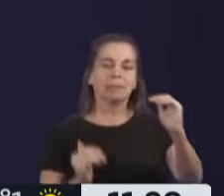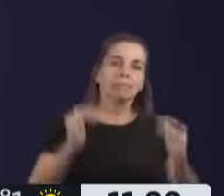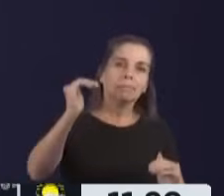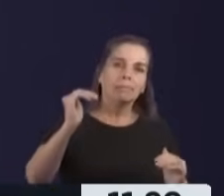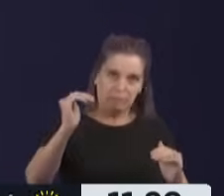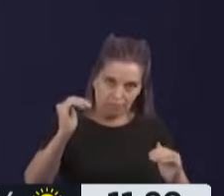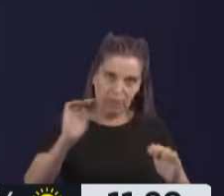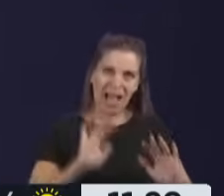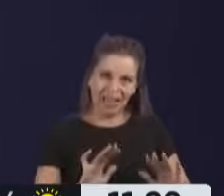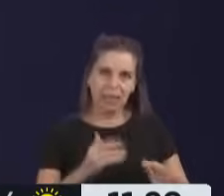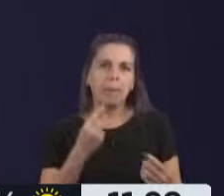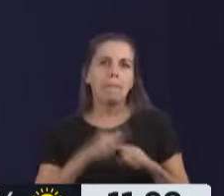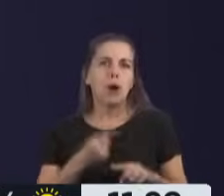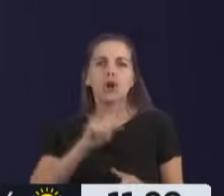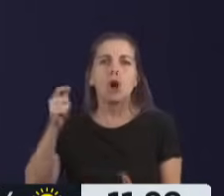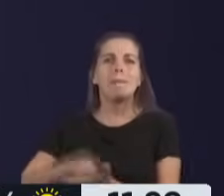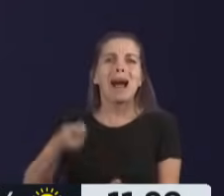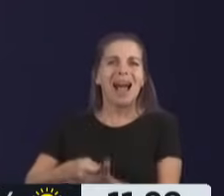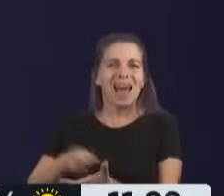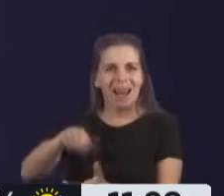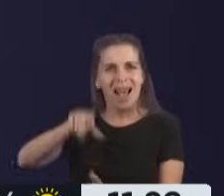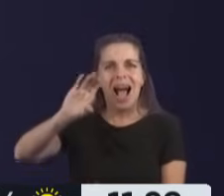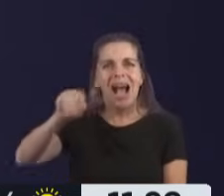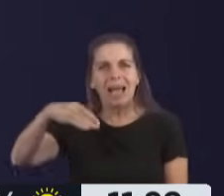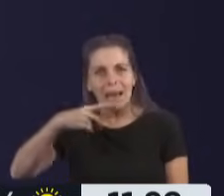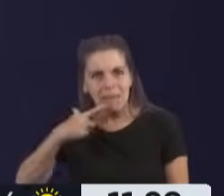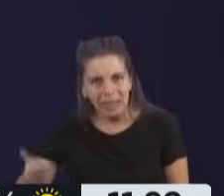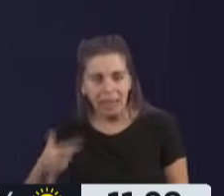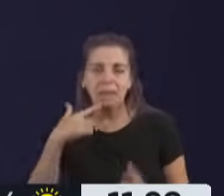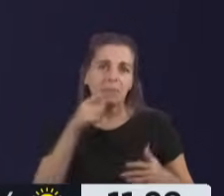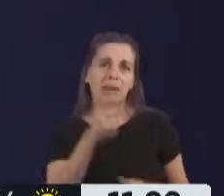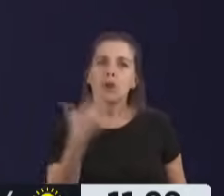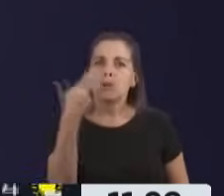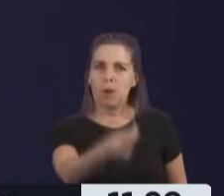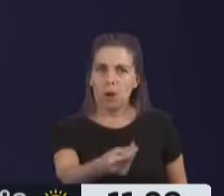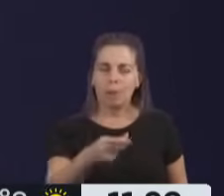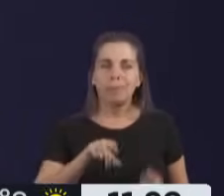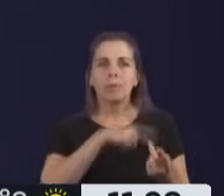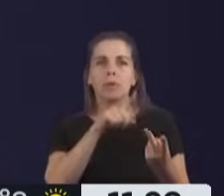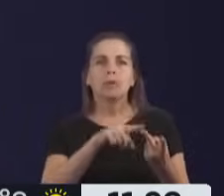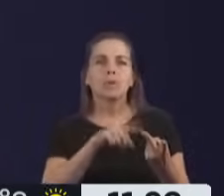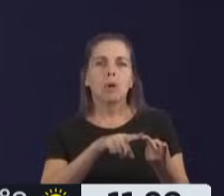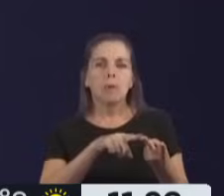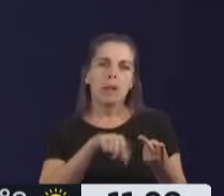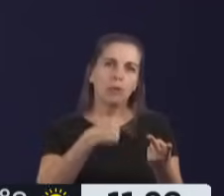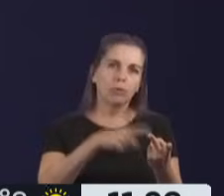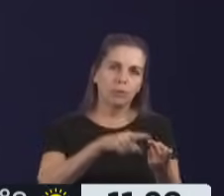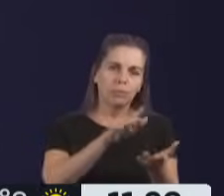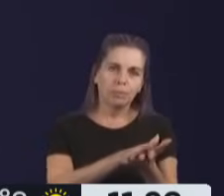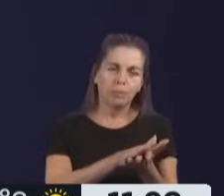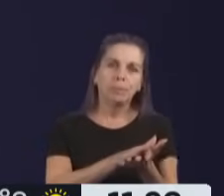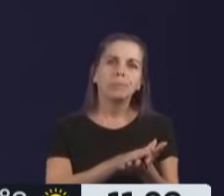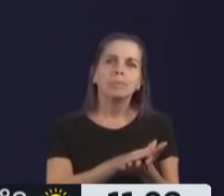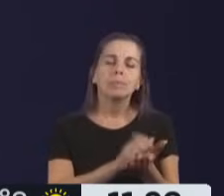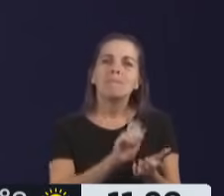si eso hubiese sido, el superávit fiscal seguiría siendo una realidad. Así que no. Con respecto a